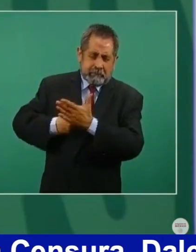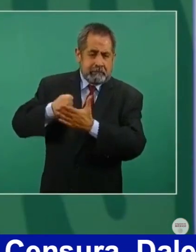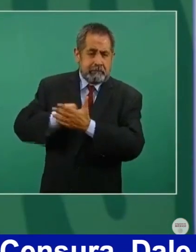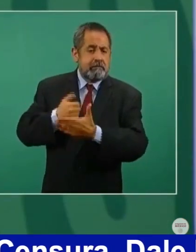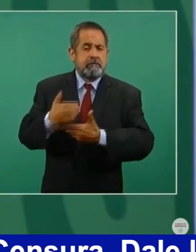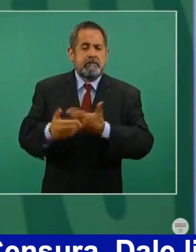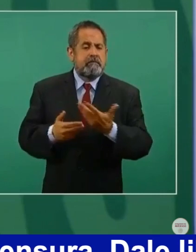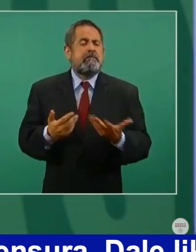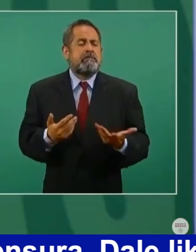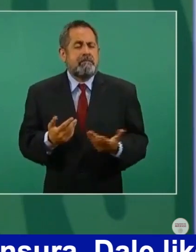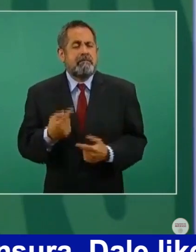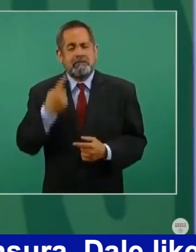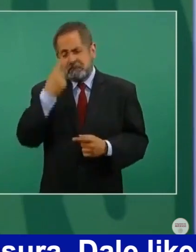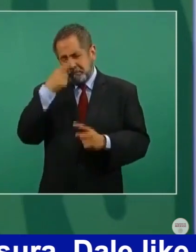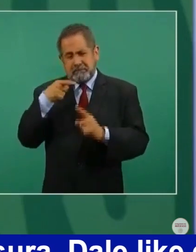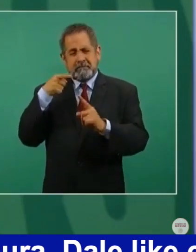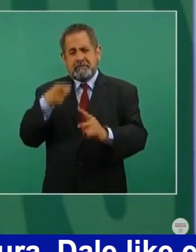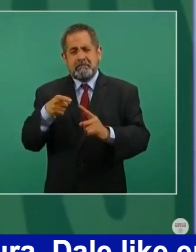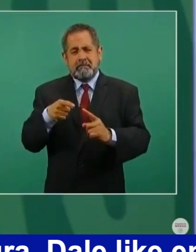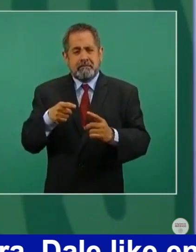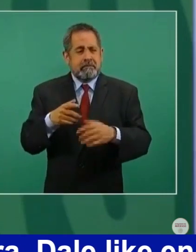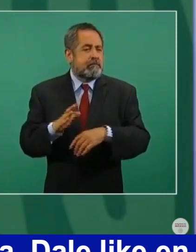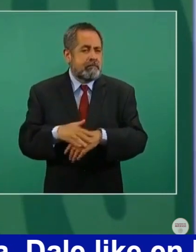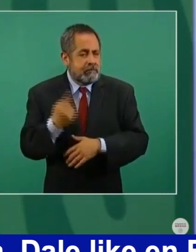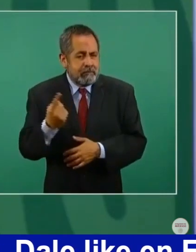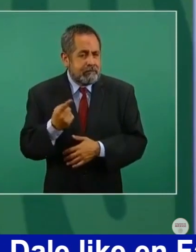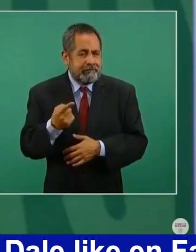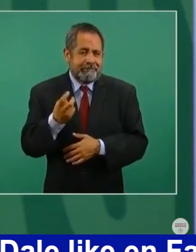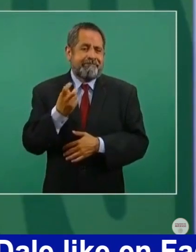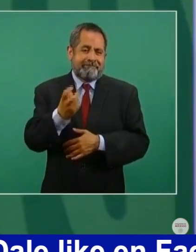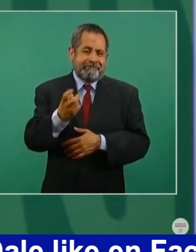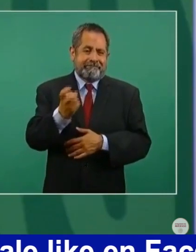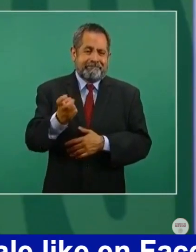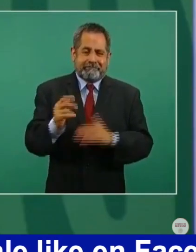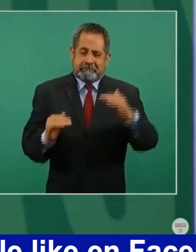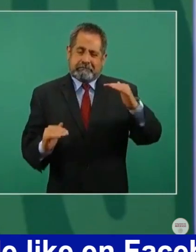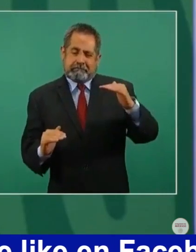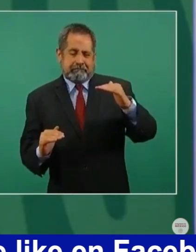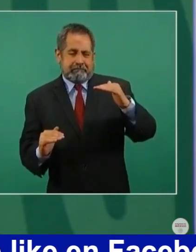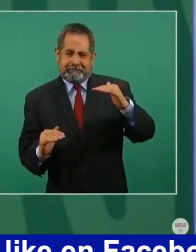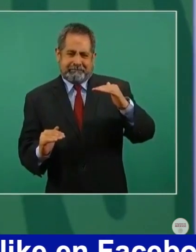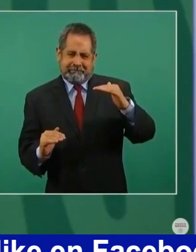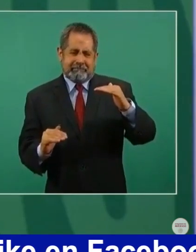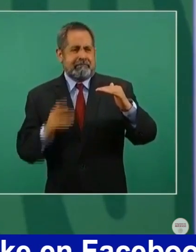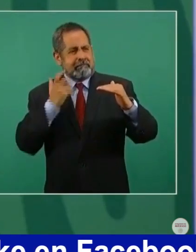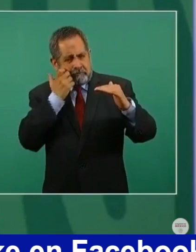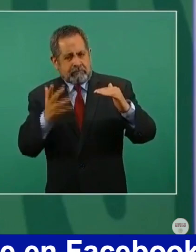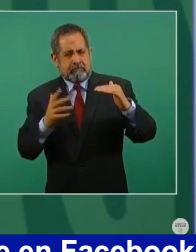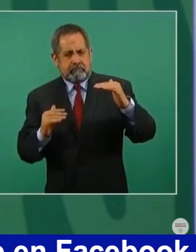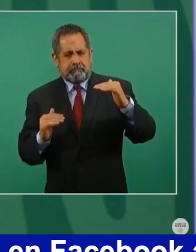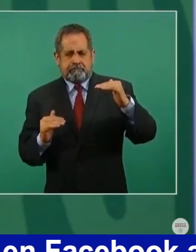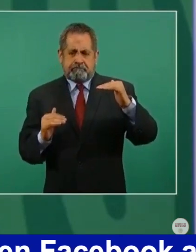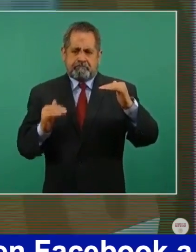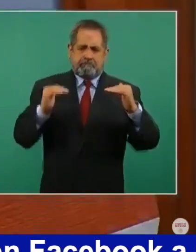se han originado o han surgido en busca de igualdad.